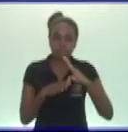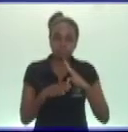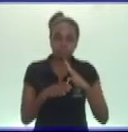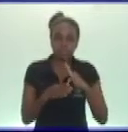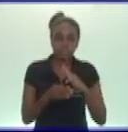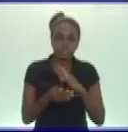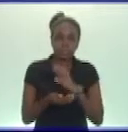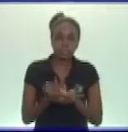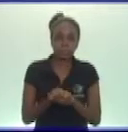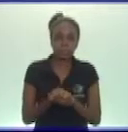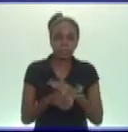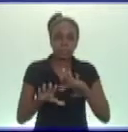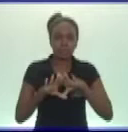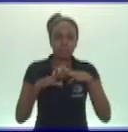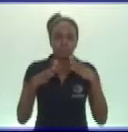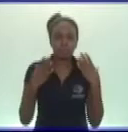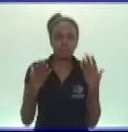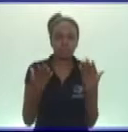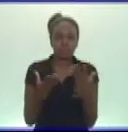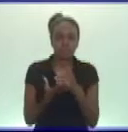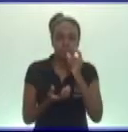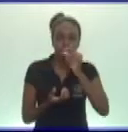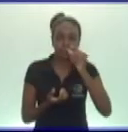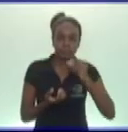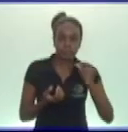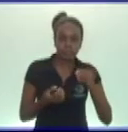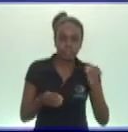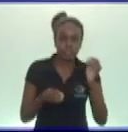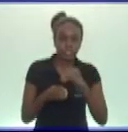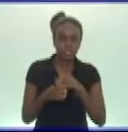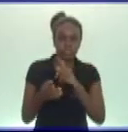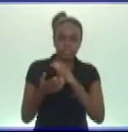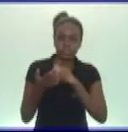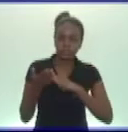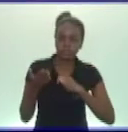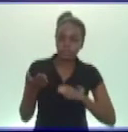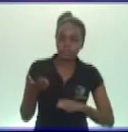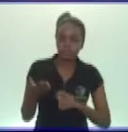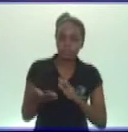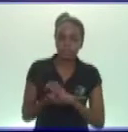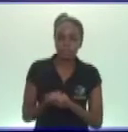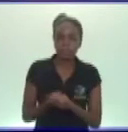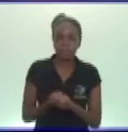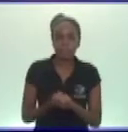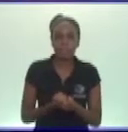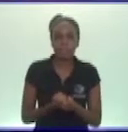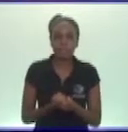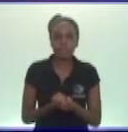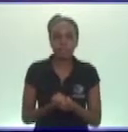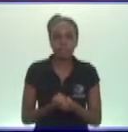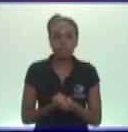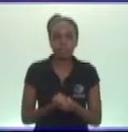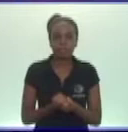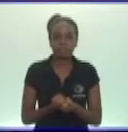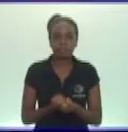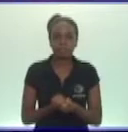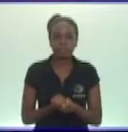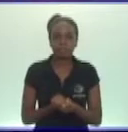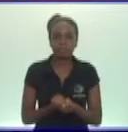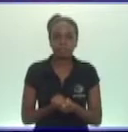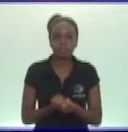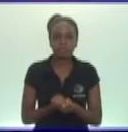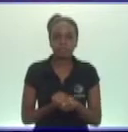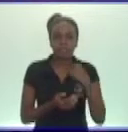Gregorio Samsa, sino además del resto de los personajes principales y secundarios que transitan y figuran dentro de este relato.